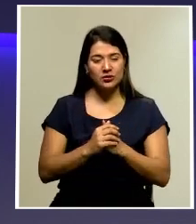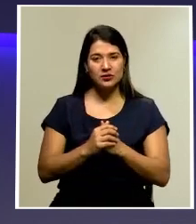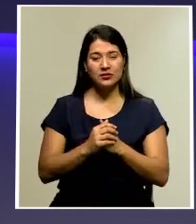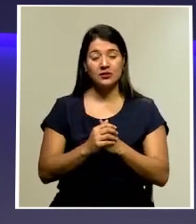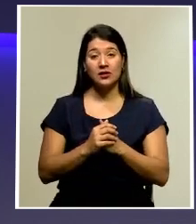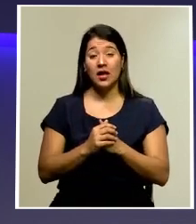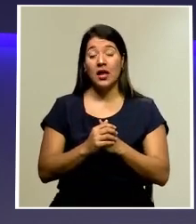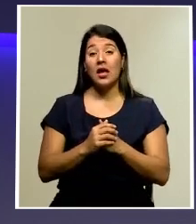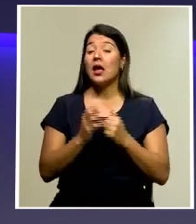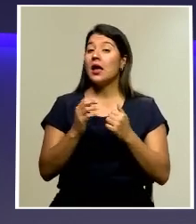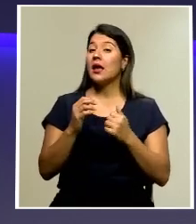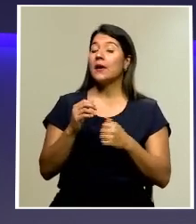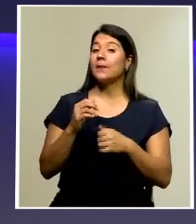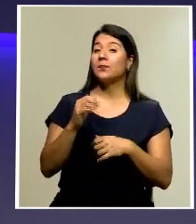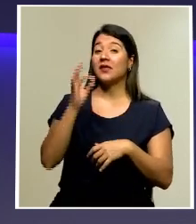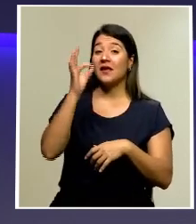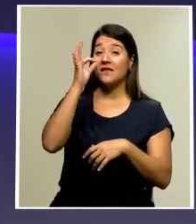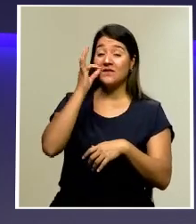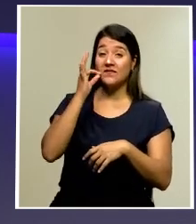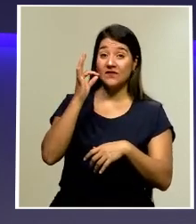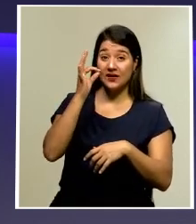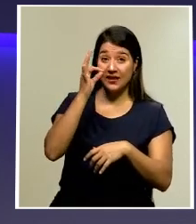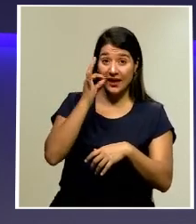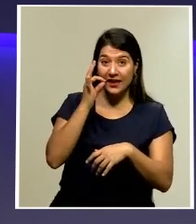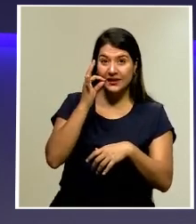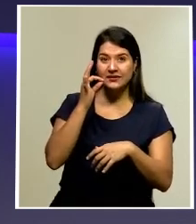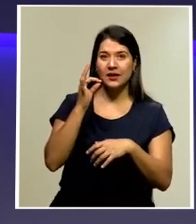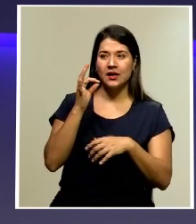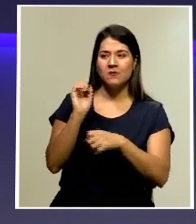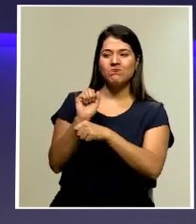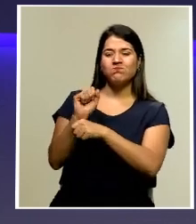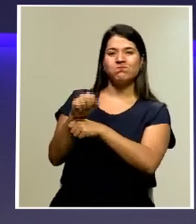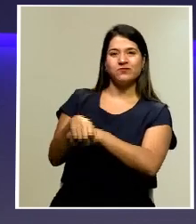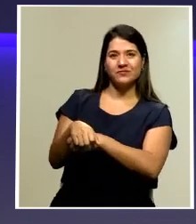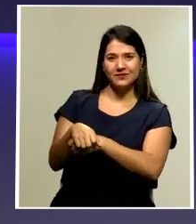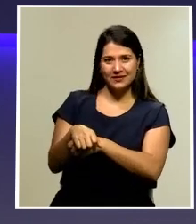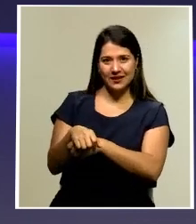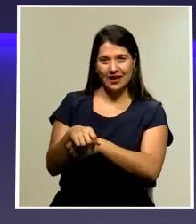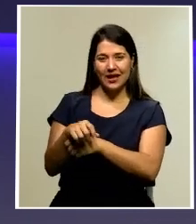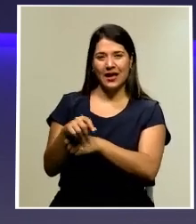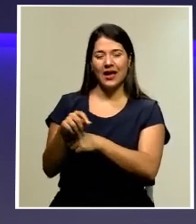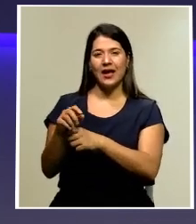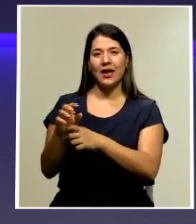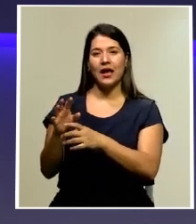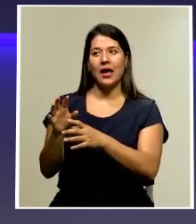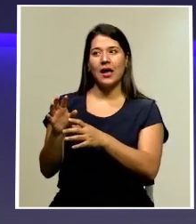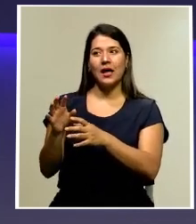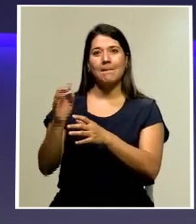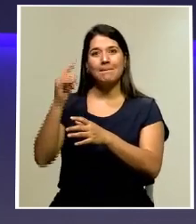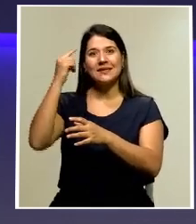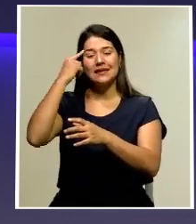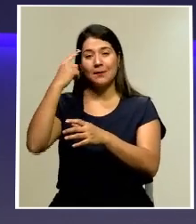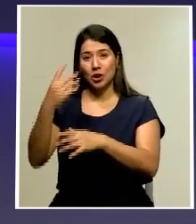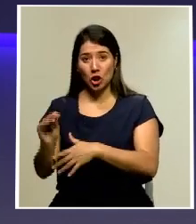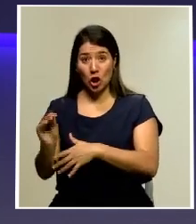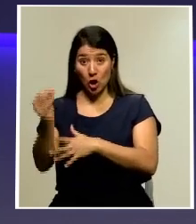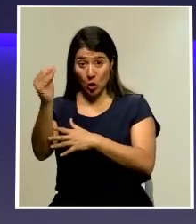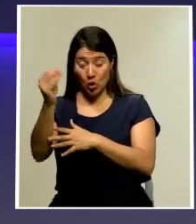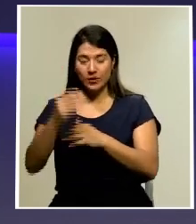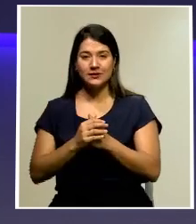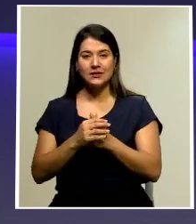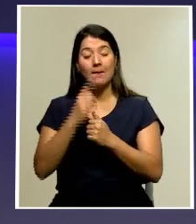¿Vencerá su candidatura a la barrera generacional? Para analizar el escenario político